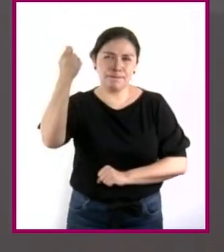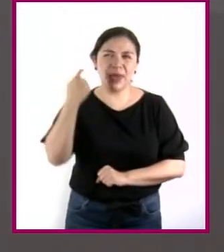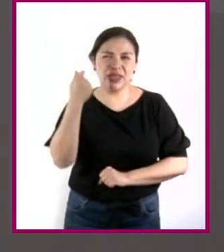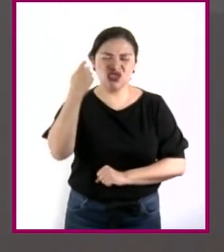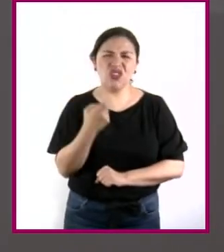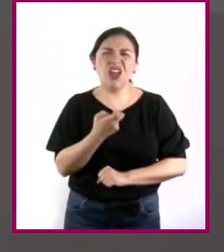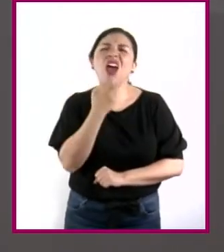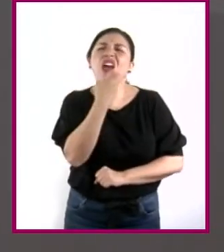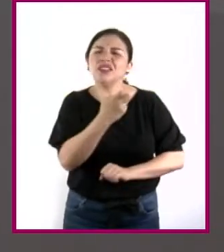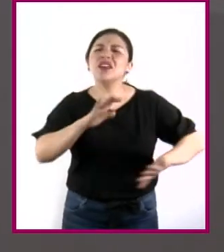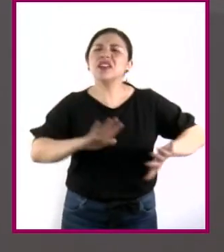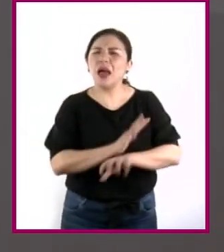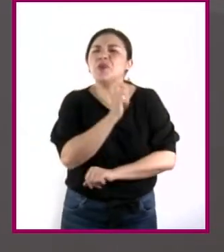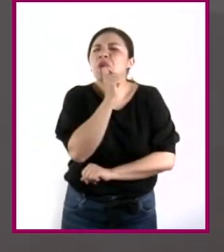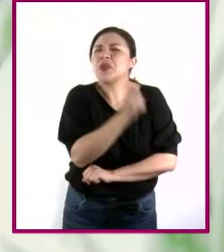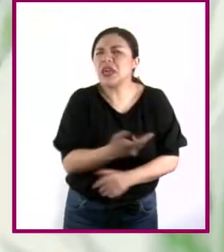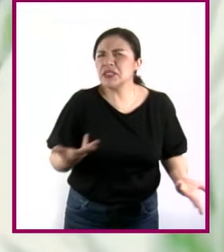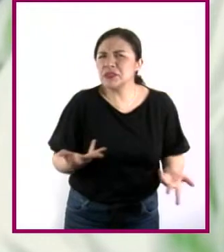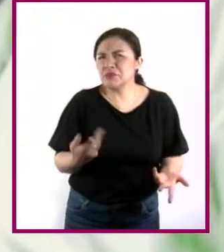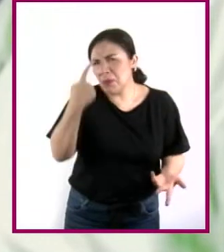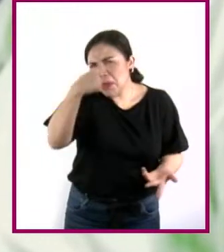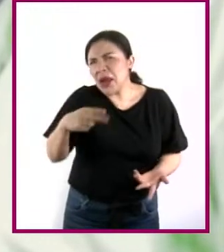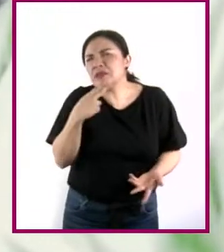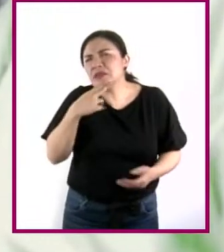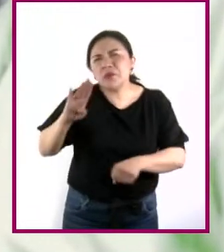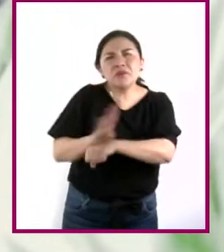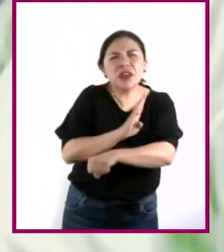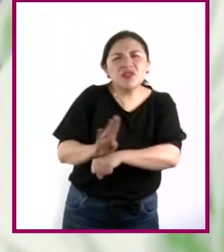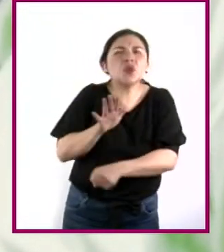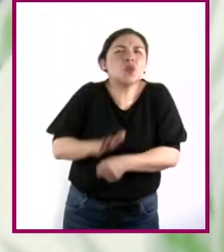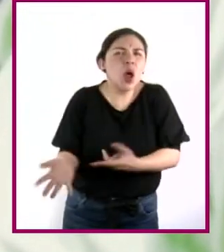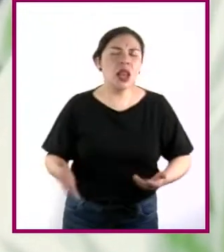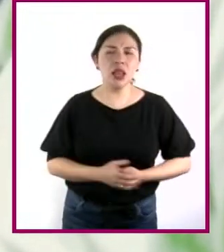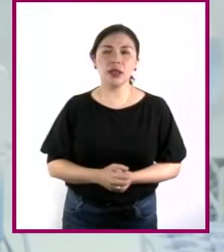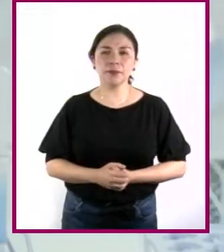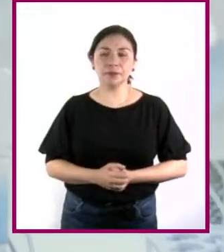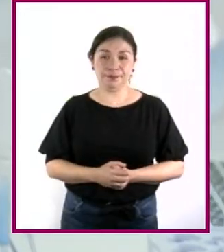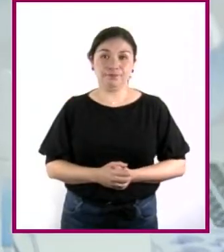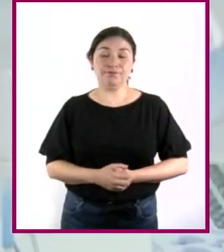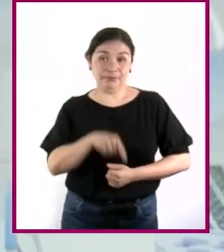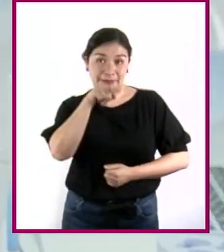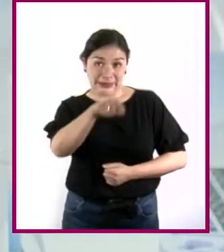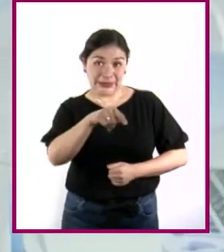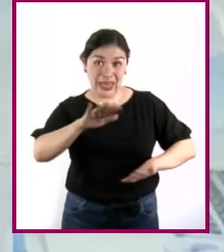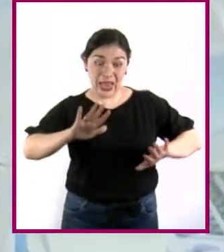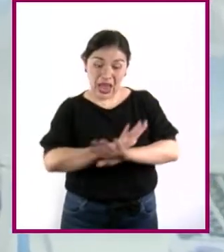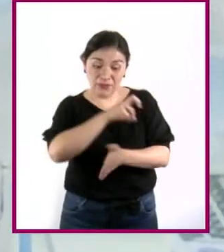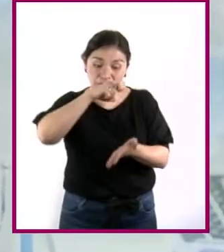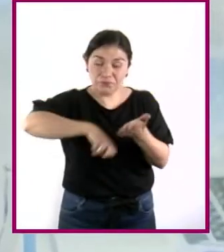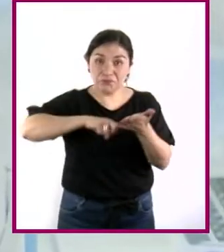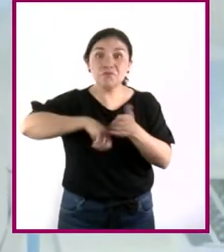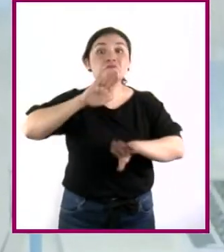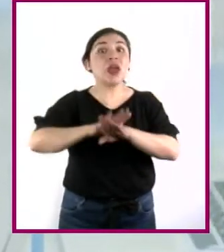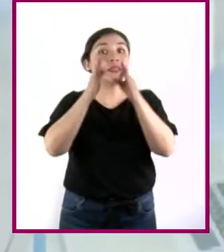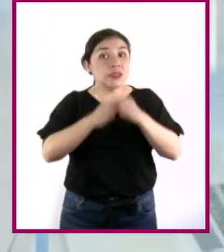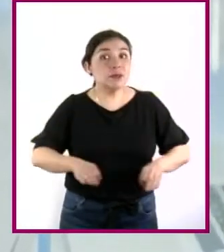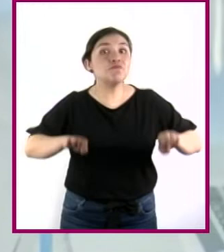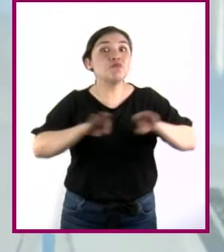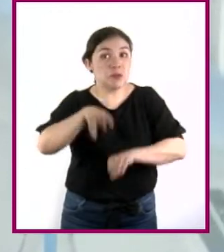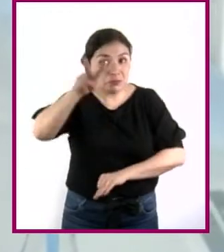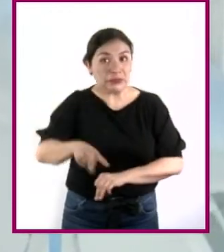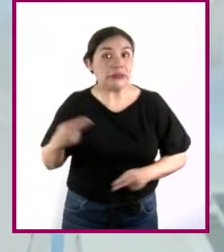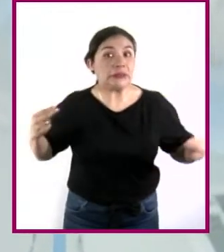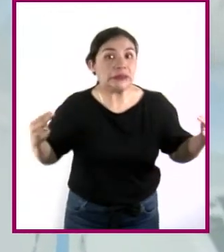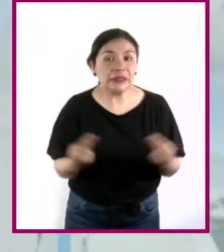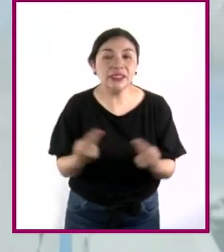qué consiste básicamente esta reforma y cuáles son los beneficios principales? Esta es una de las reformas más importantes y de las más necesarias